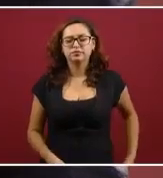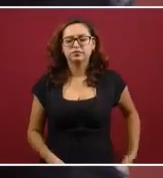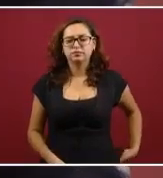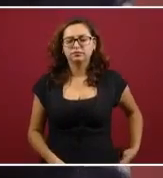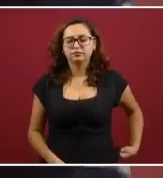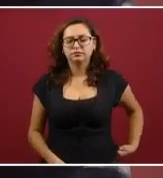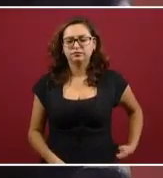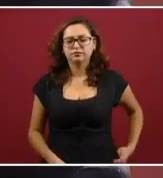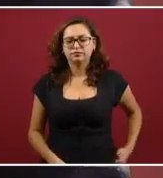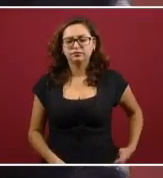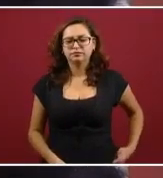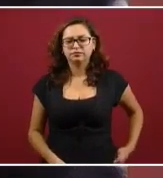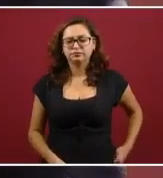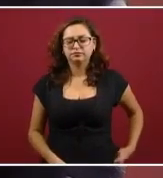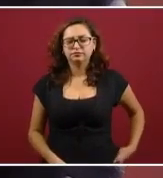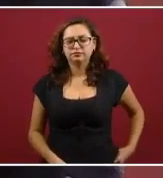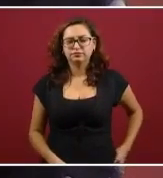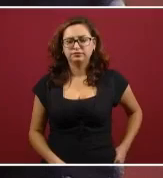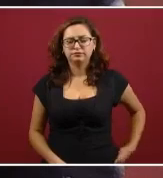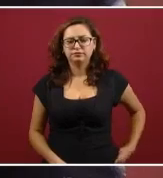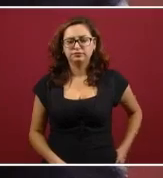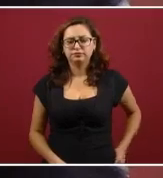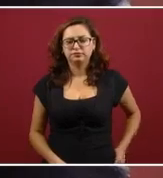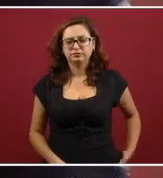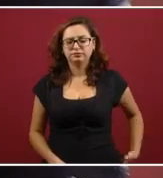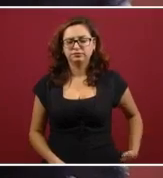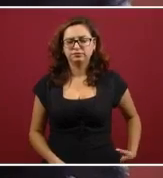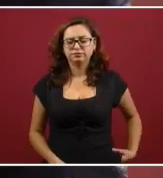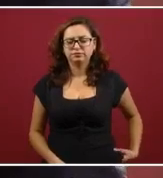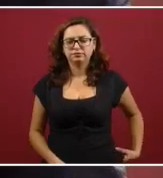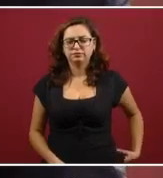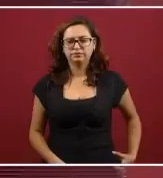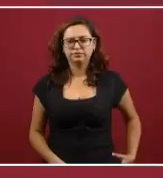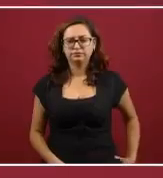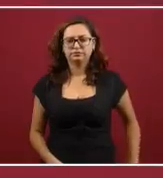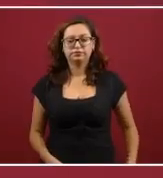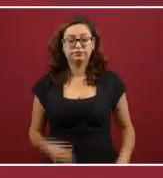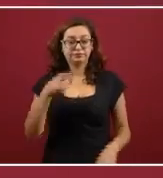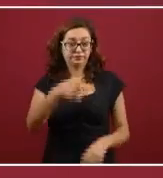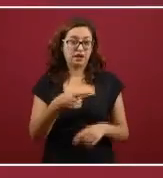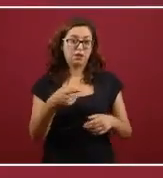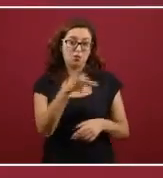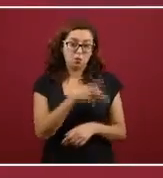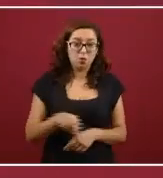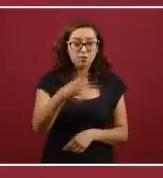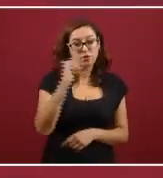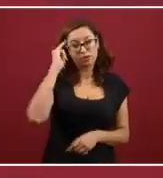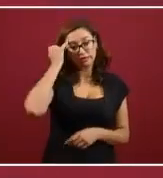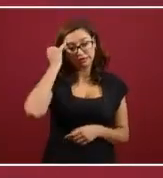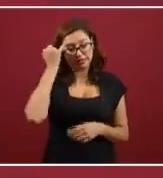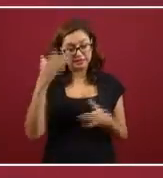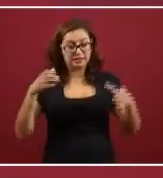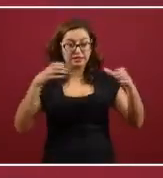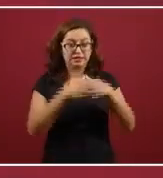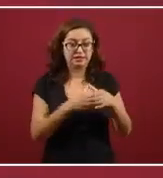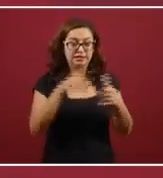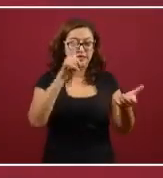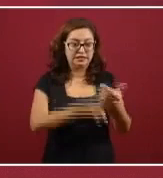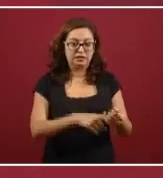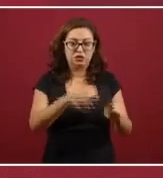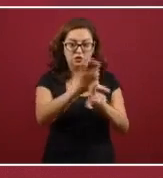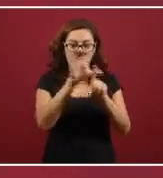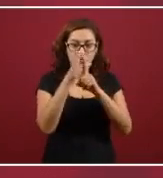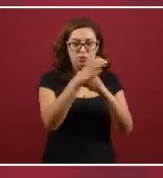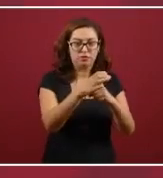los dirigentes de los pueblos, que se llamaban comités seccionales, no los eligieran los